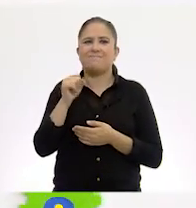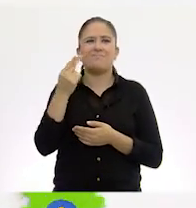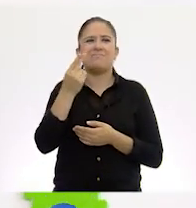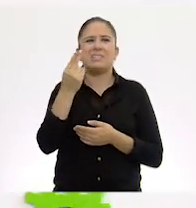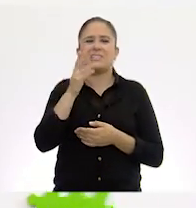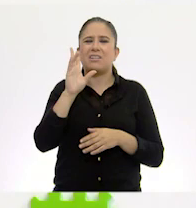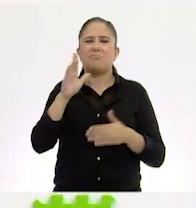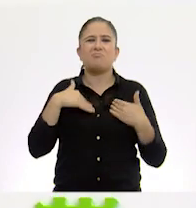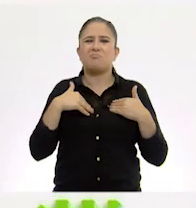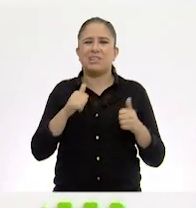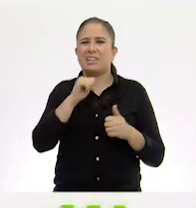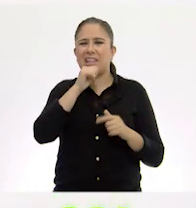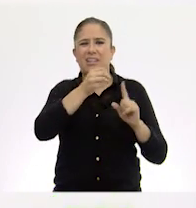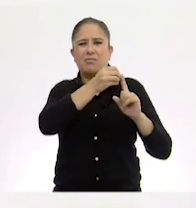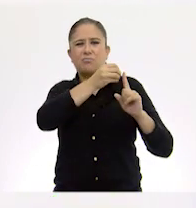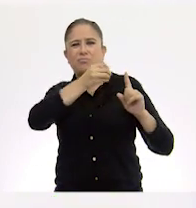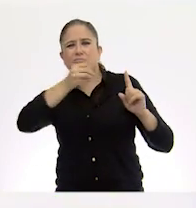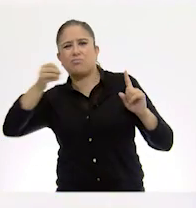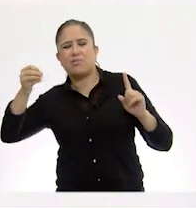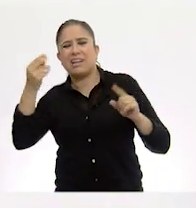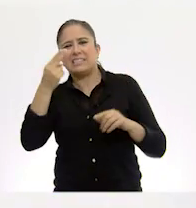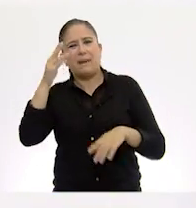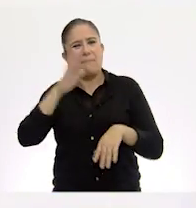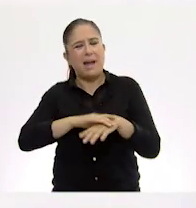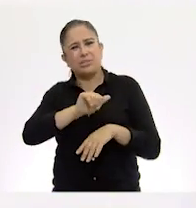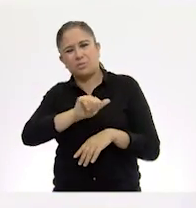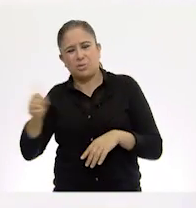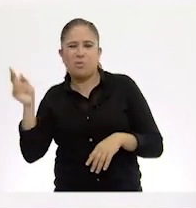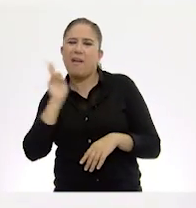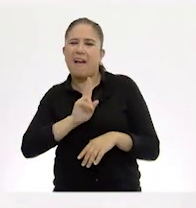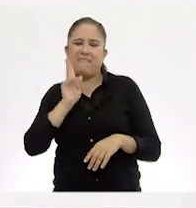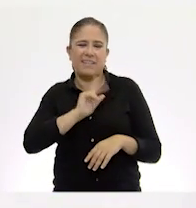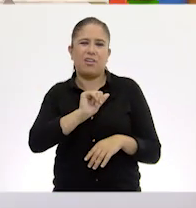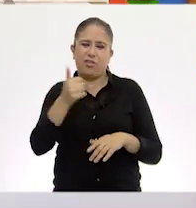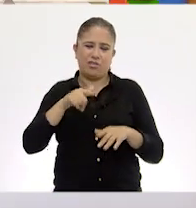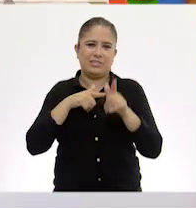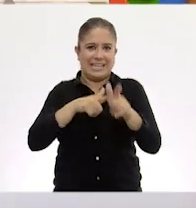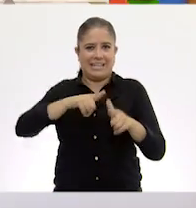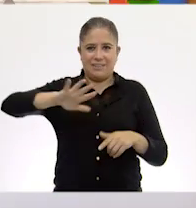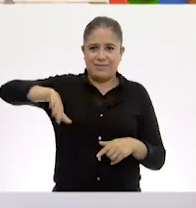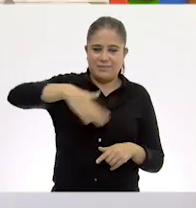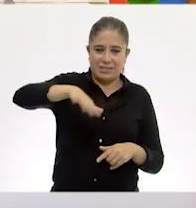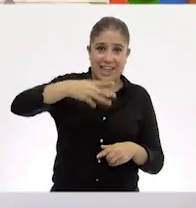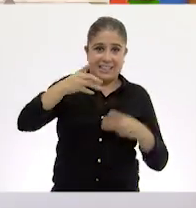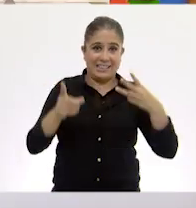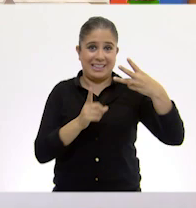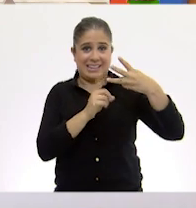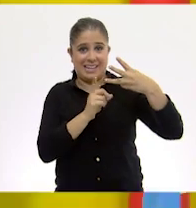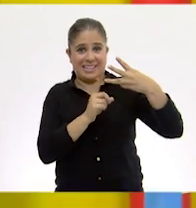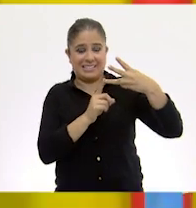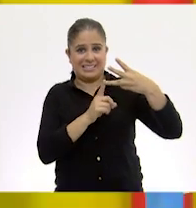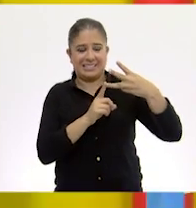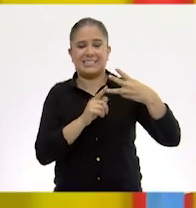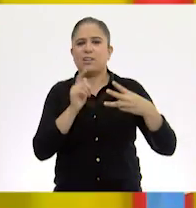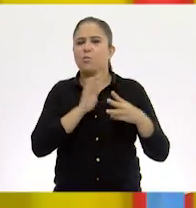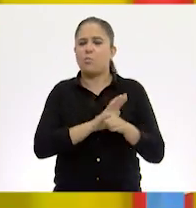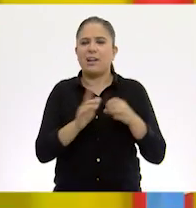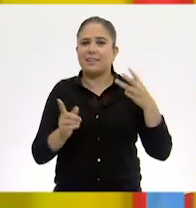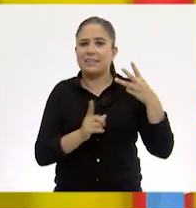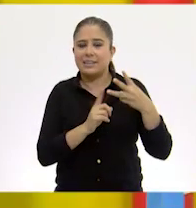Sí. Creo que a lo mejor ahí tienes la pista. Muy bien. Vamos a la pista número 3. Y es